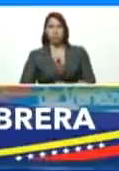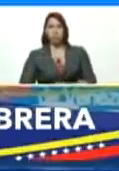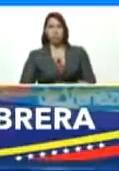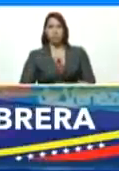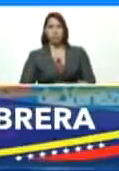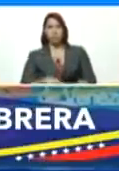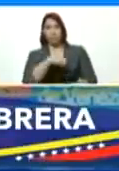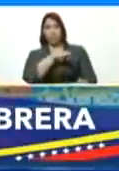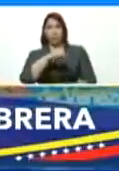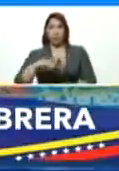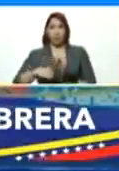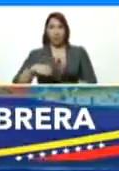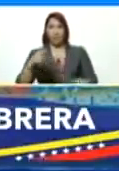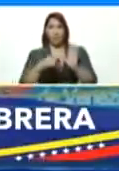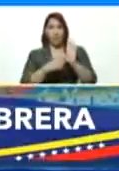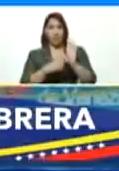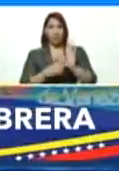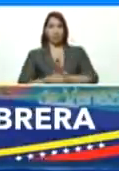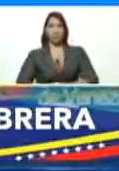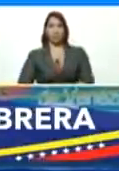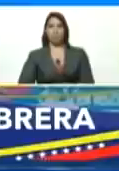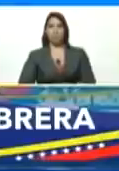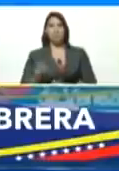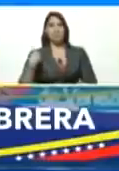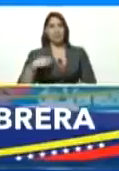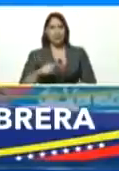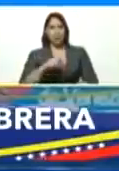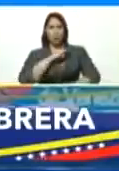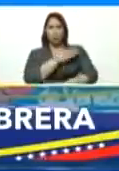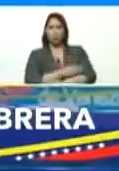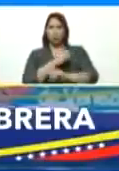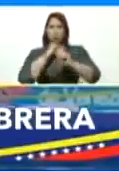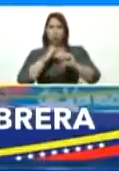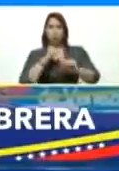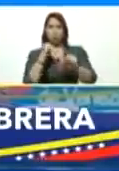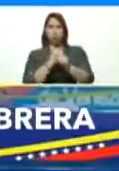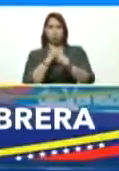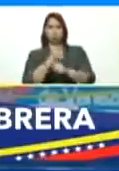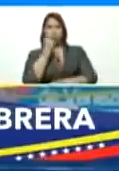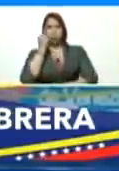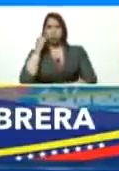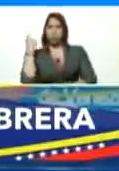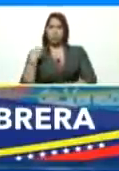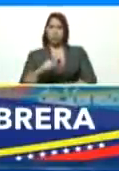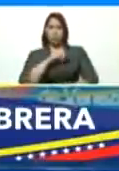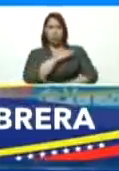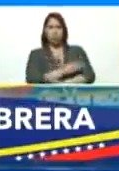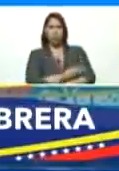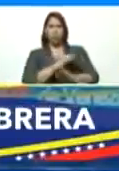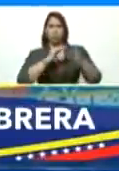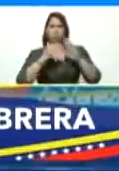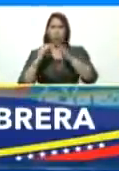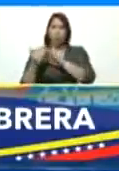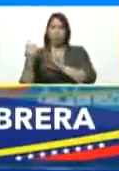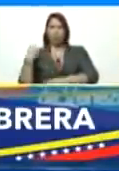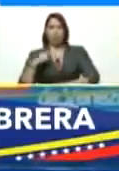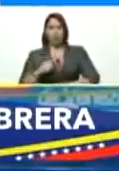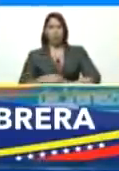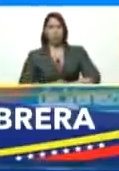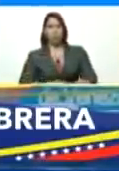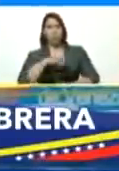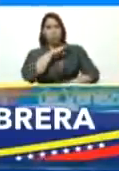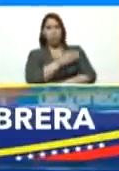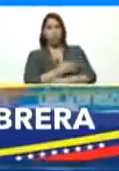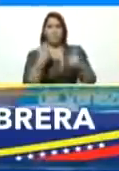somos de verdad tenemos el poder obrero tenemos el poder comunal tenemos el poder